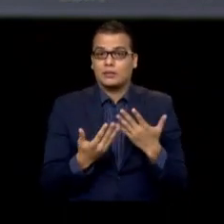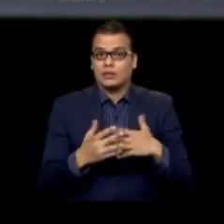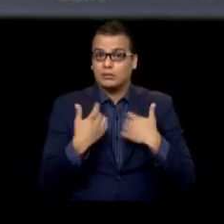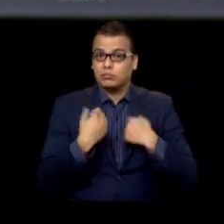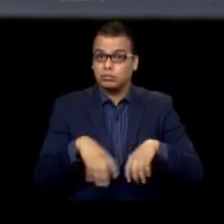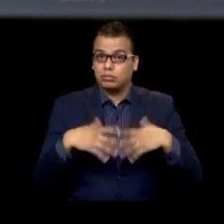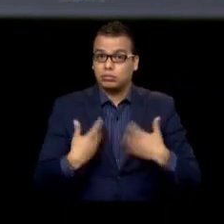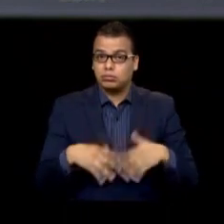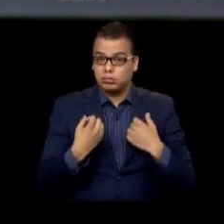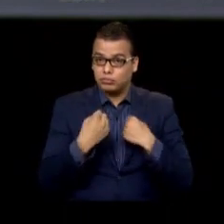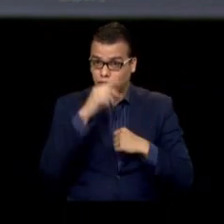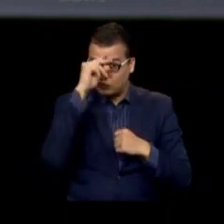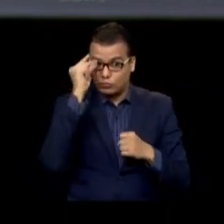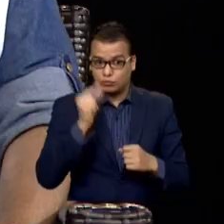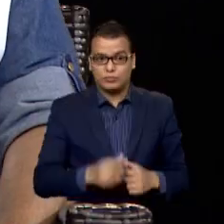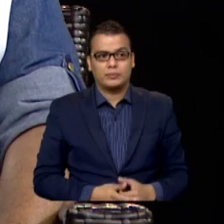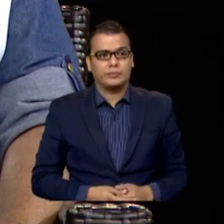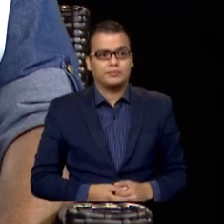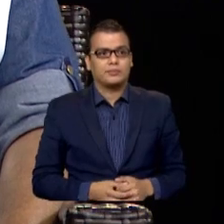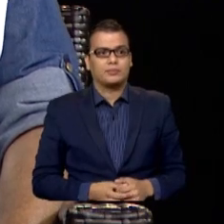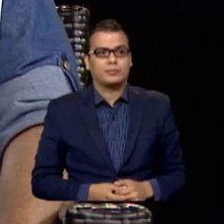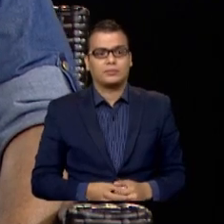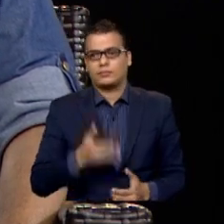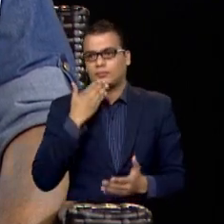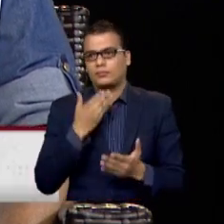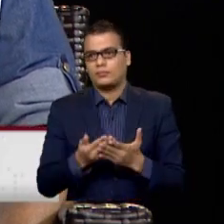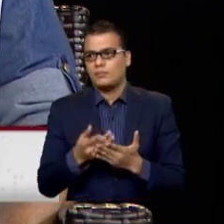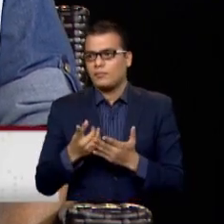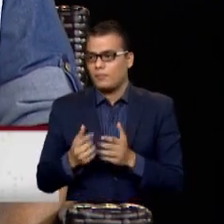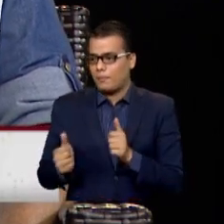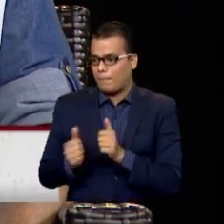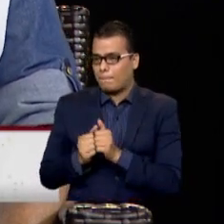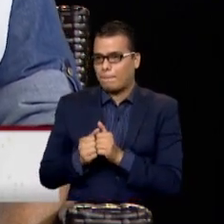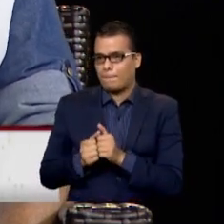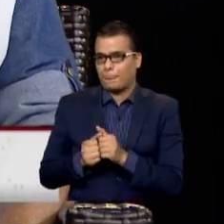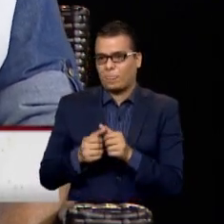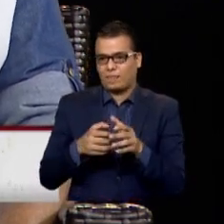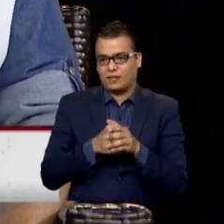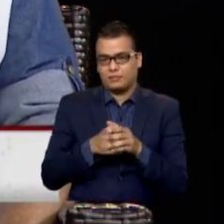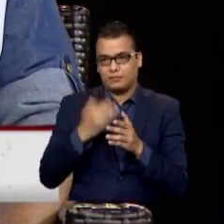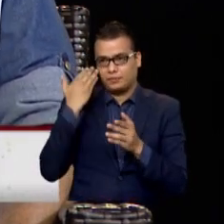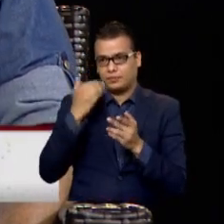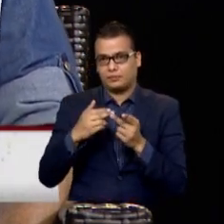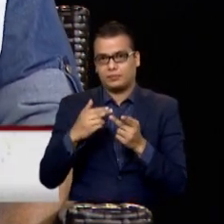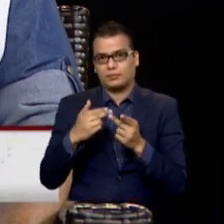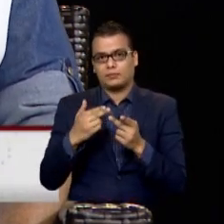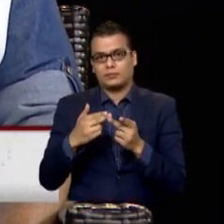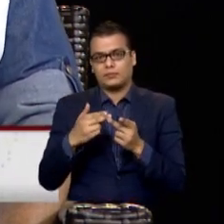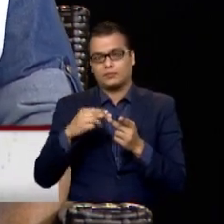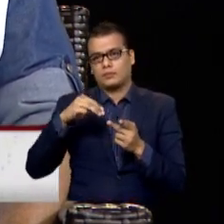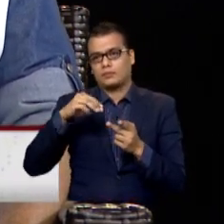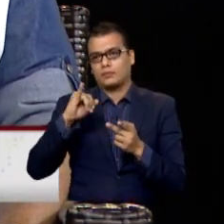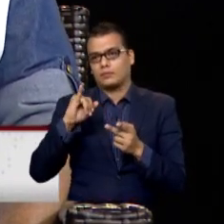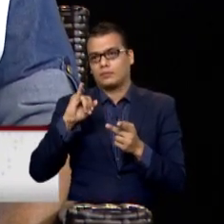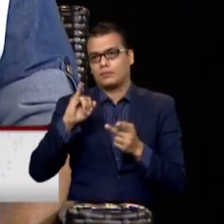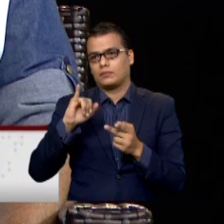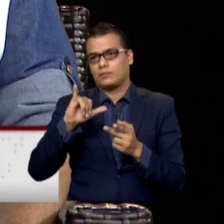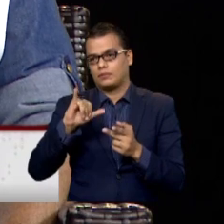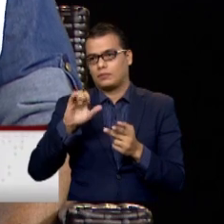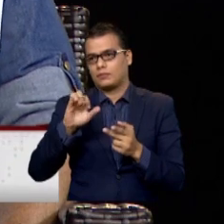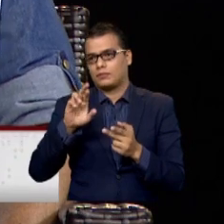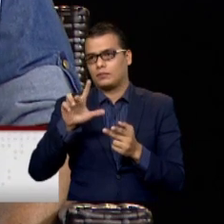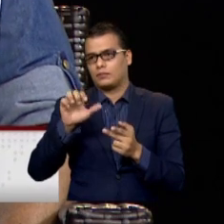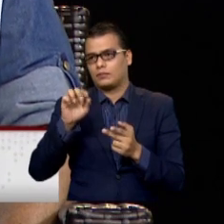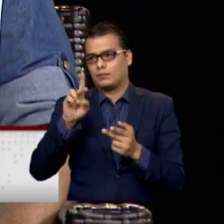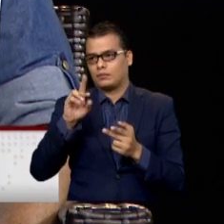descomunal. Gracias, yo estoy muy bien acompañado. La doctora Mierlandi, la doctora Lesmes, son